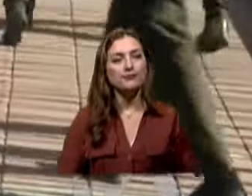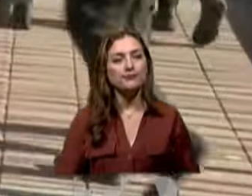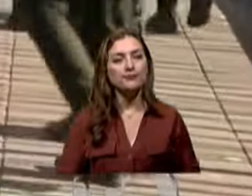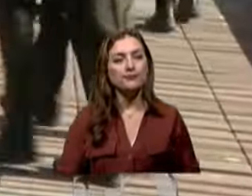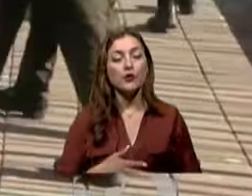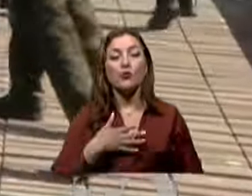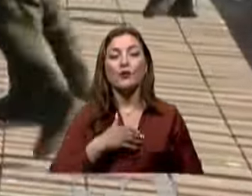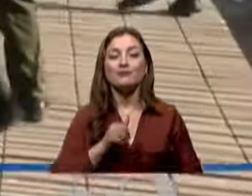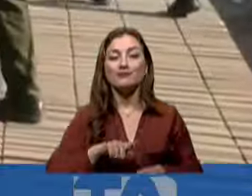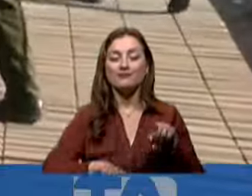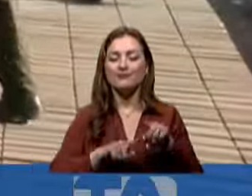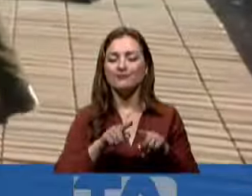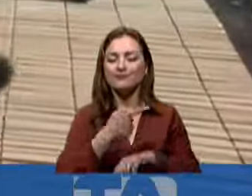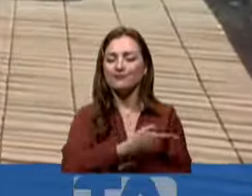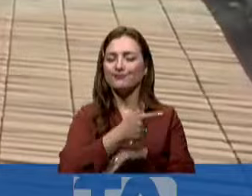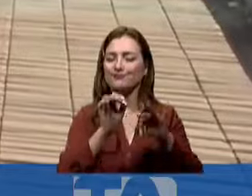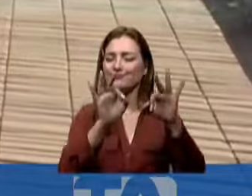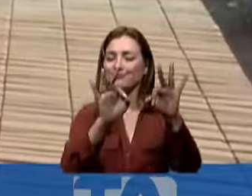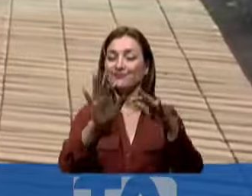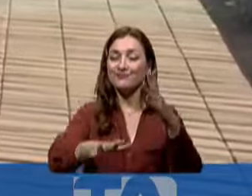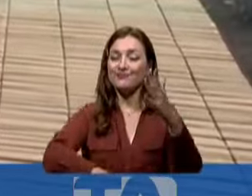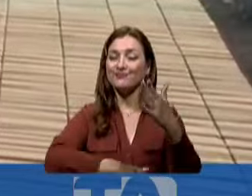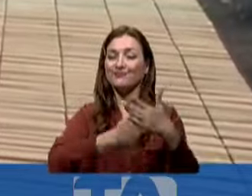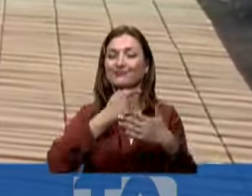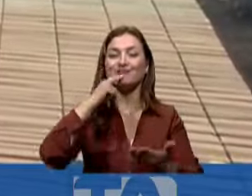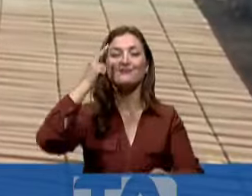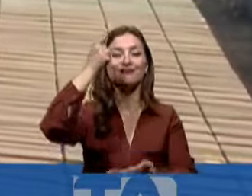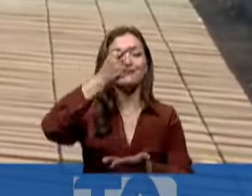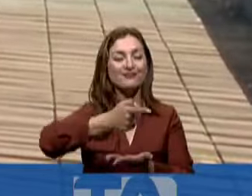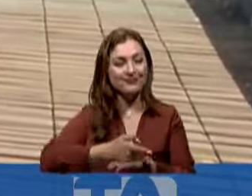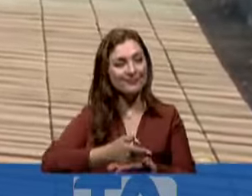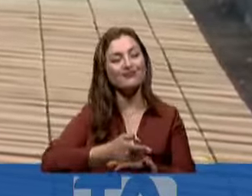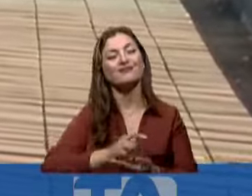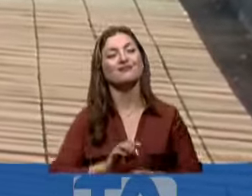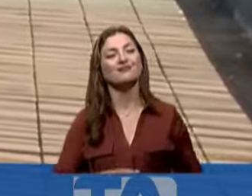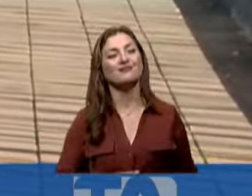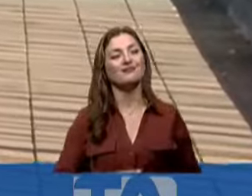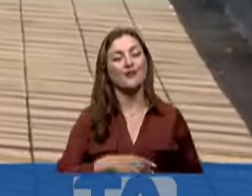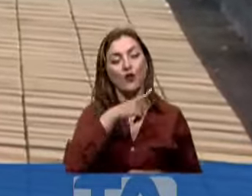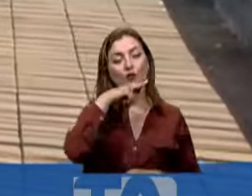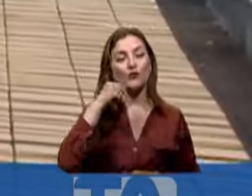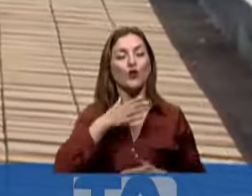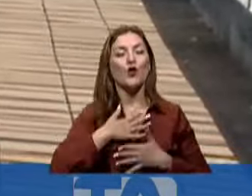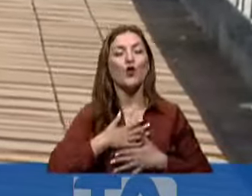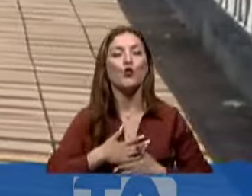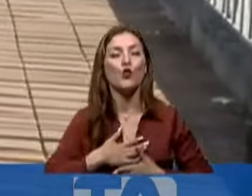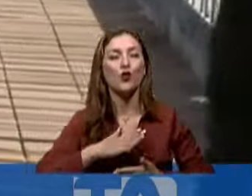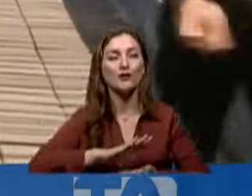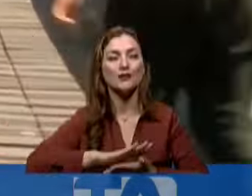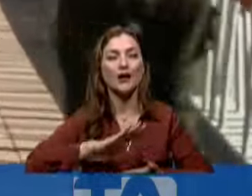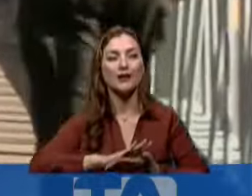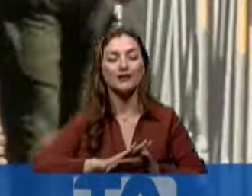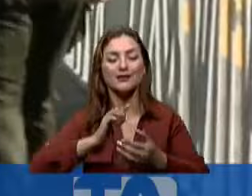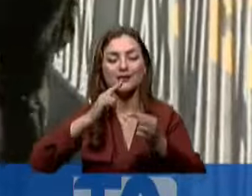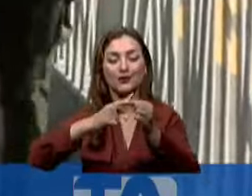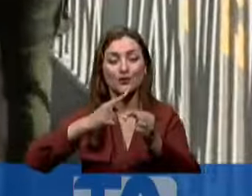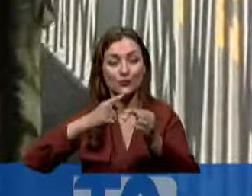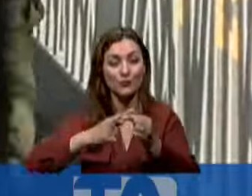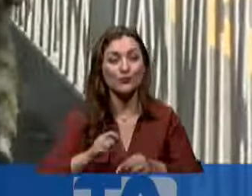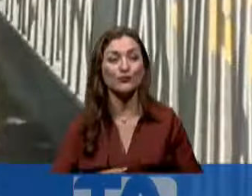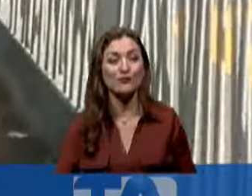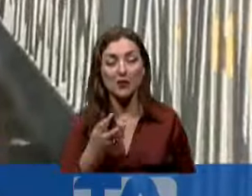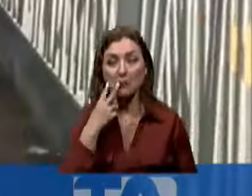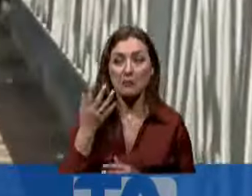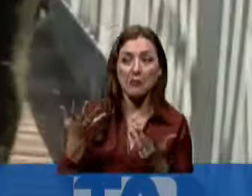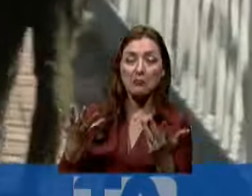Gaby, ¿qué tal, amigos? Un excelente día para todos. Así es, efectivamente, un feriado tranquilo se vivió acá en la capital de los ecuatorianos, donde no